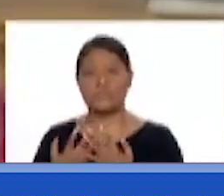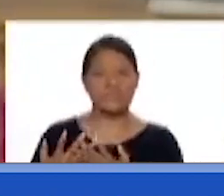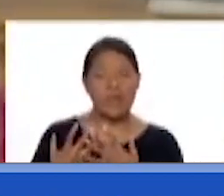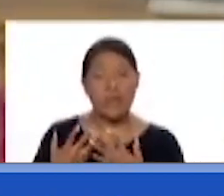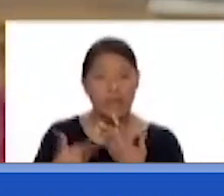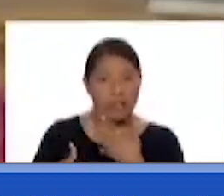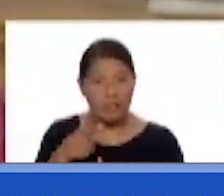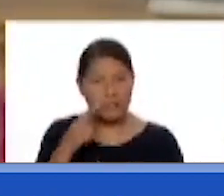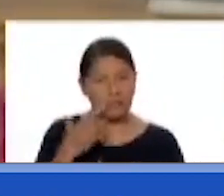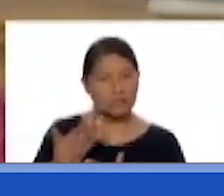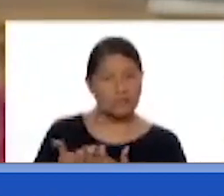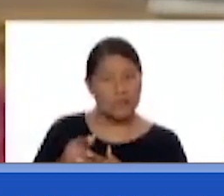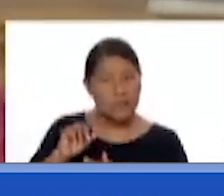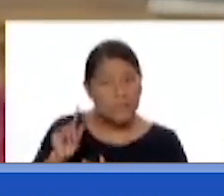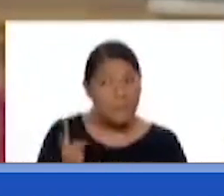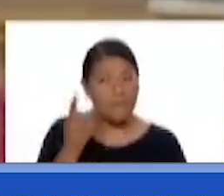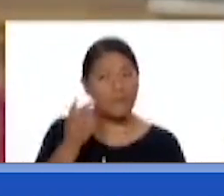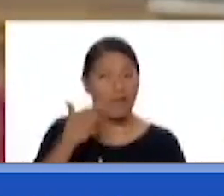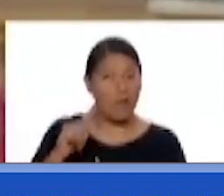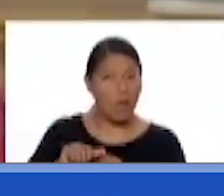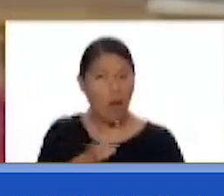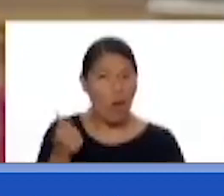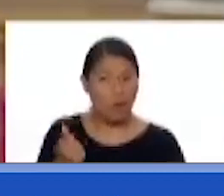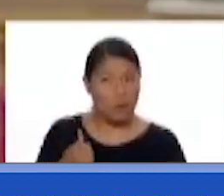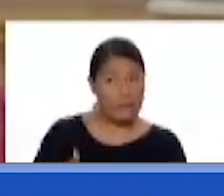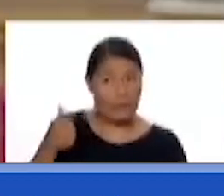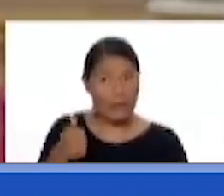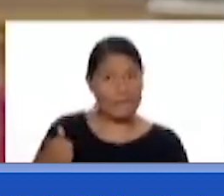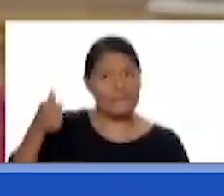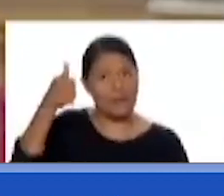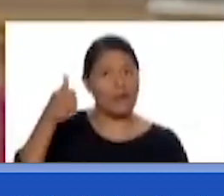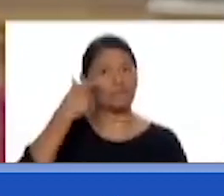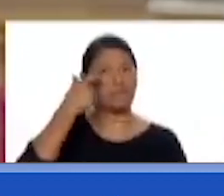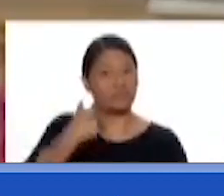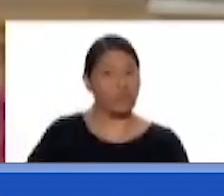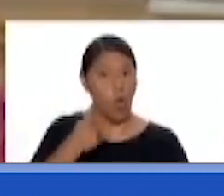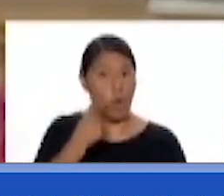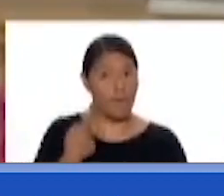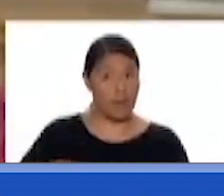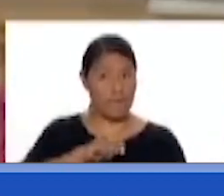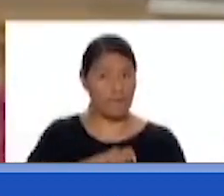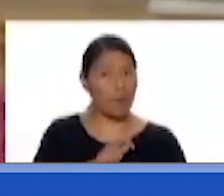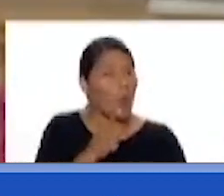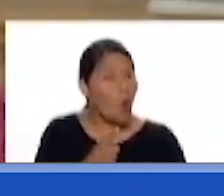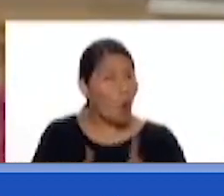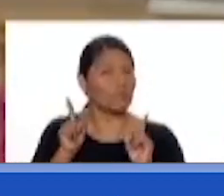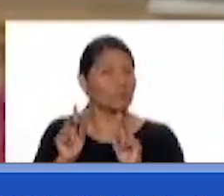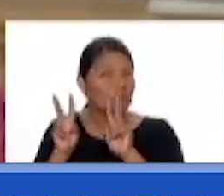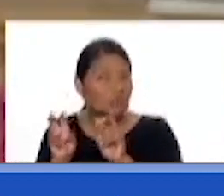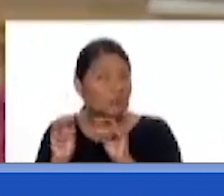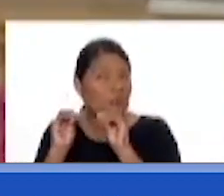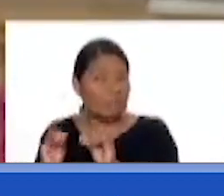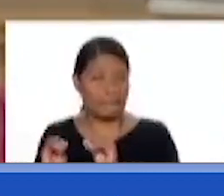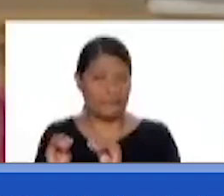de Fiscalización, Héctor Ventura, no descartó citar a la jefa de Estado por los presuntos